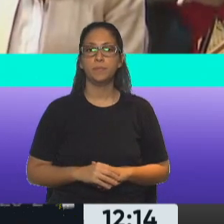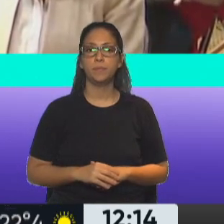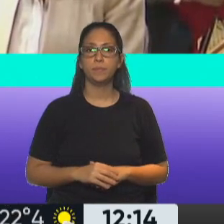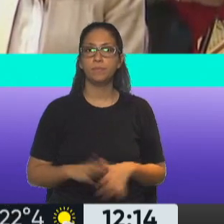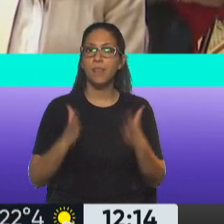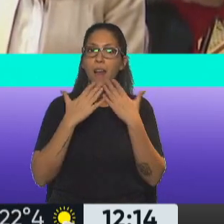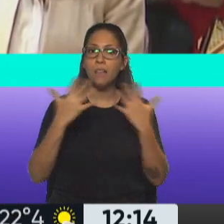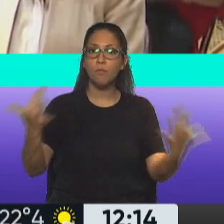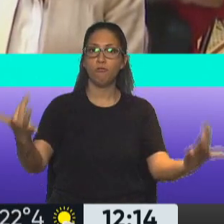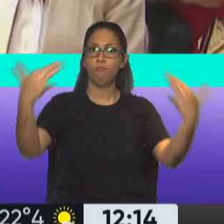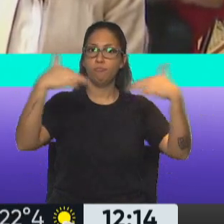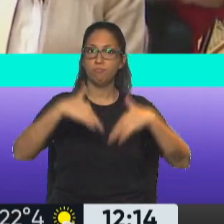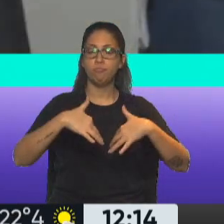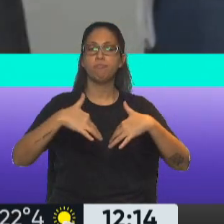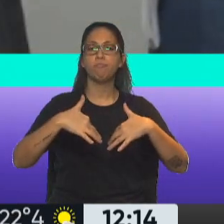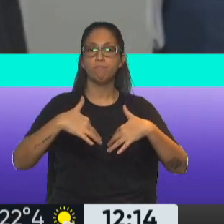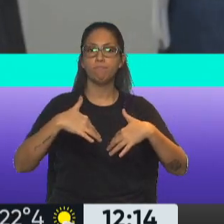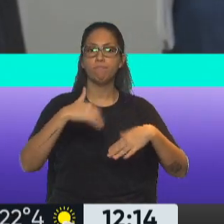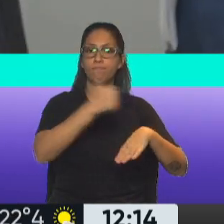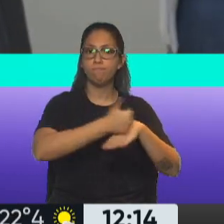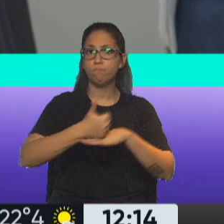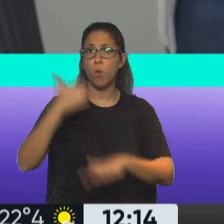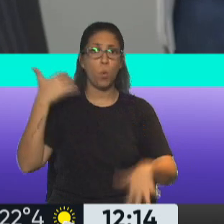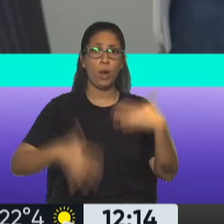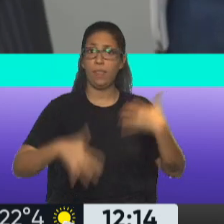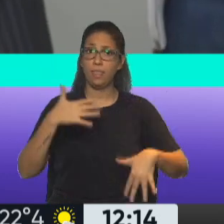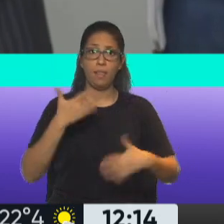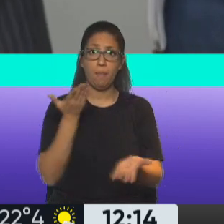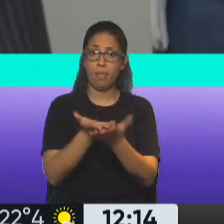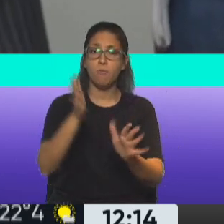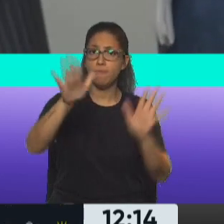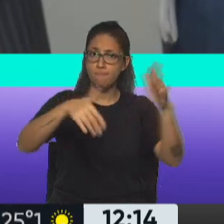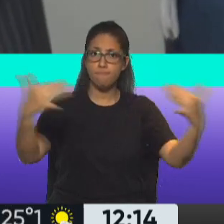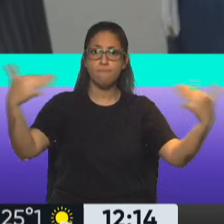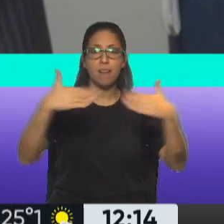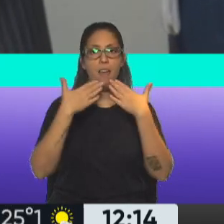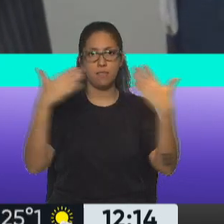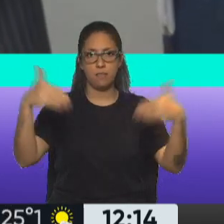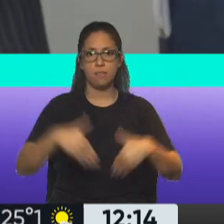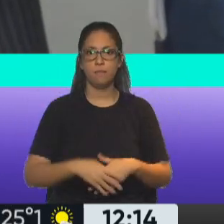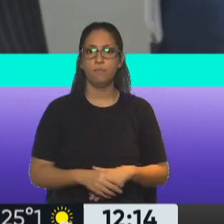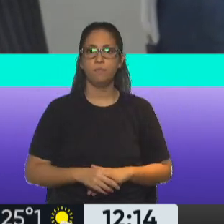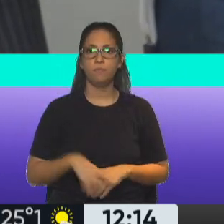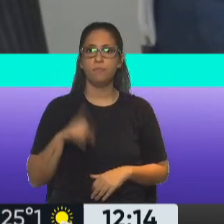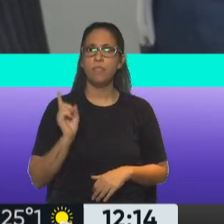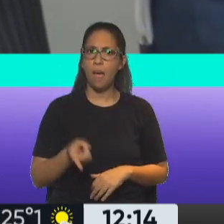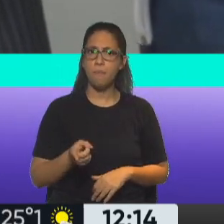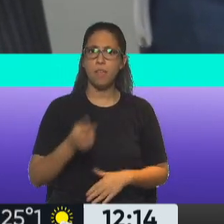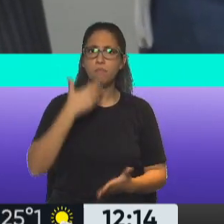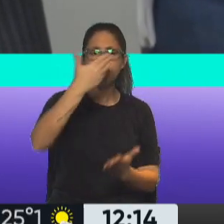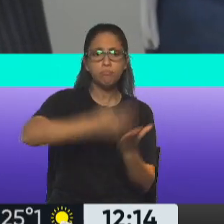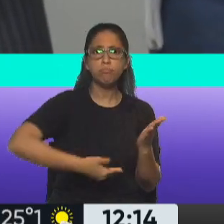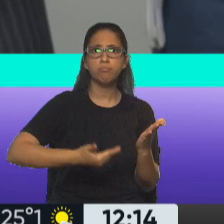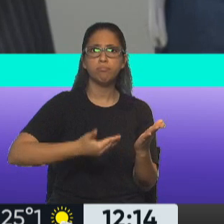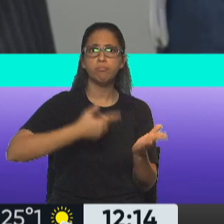Gracias por estar en esta convocatoria que fue urgente. También fue muy rápido el fallo